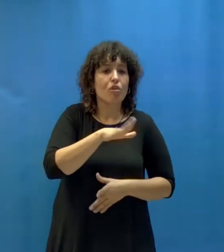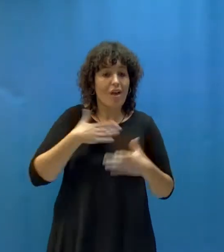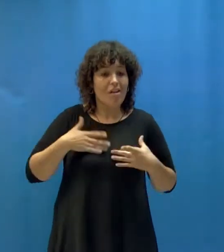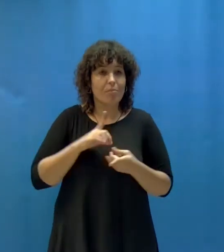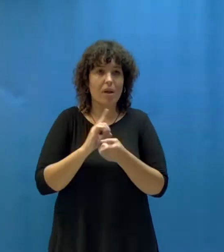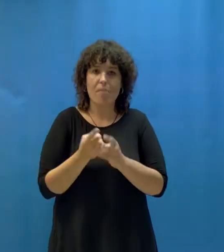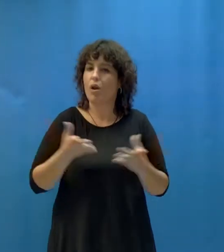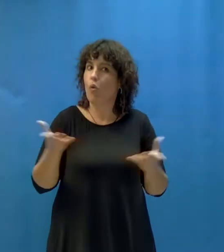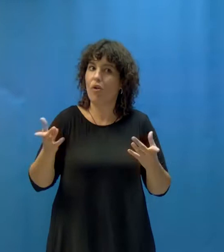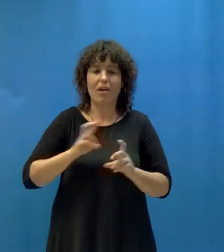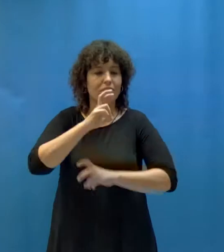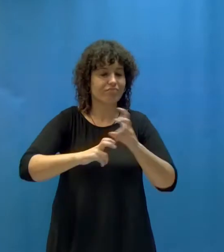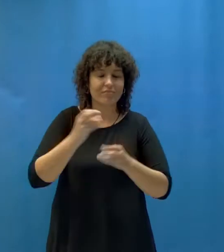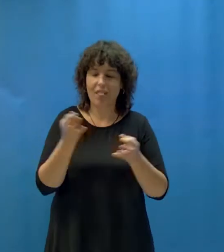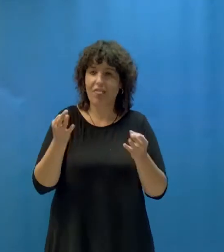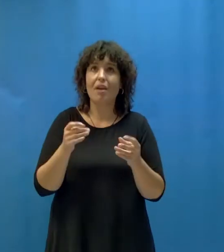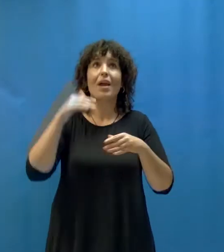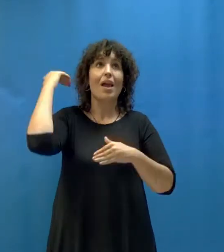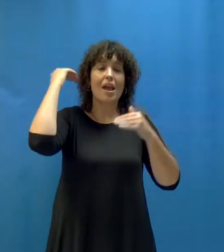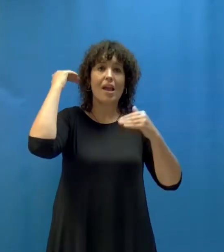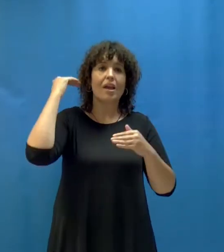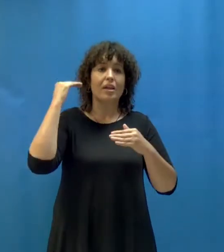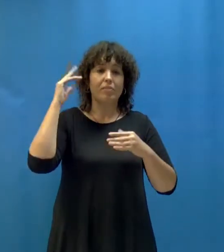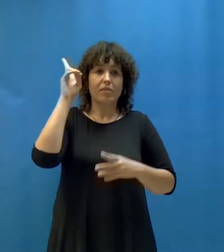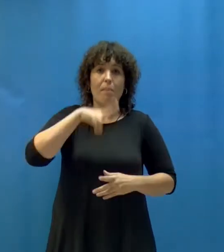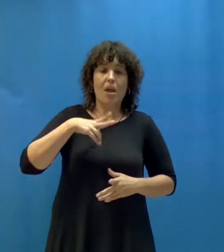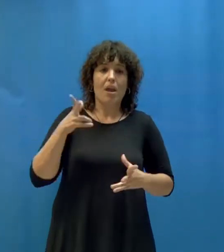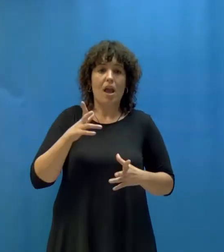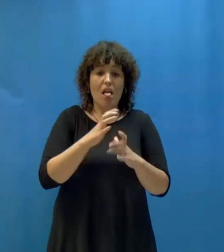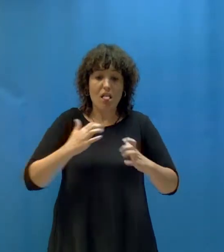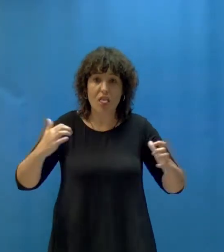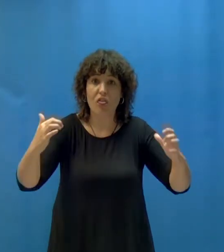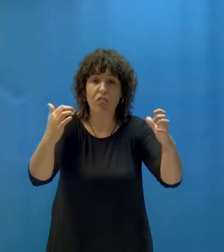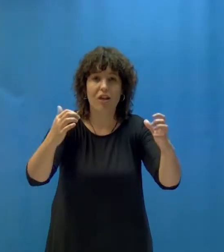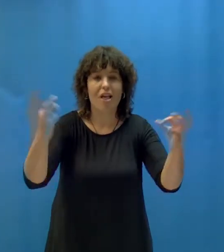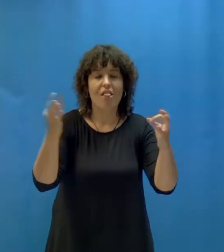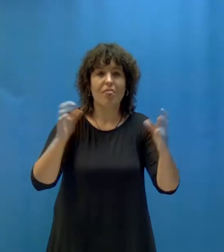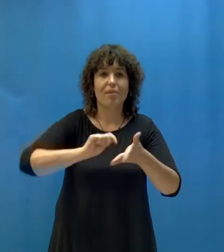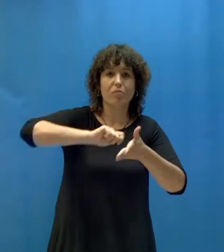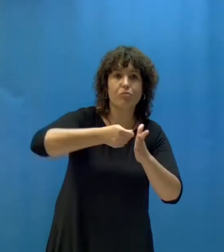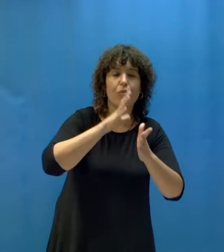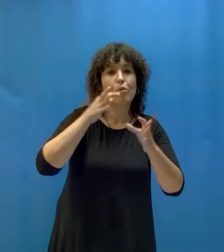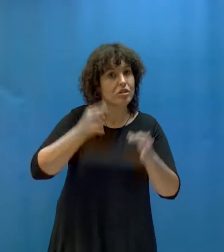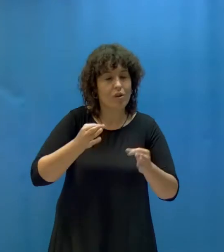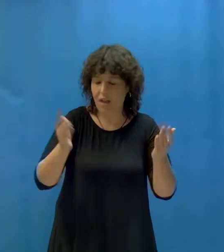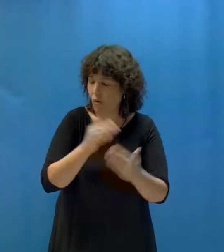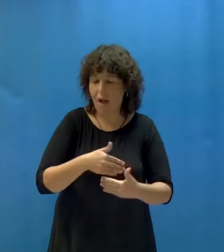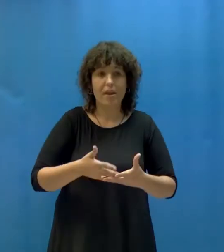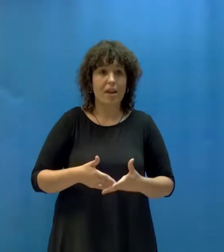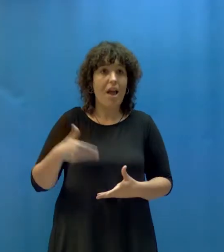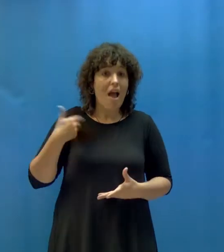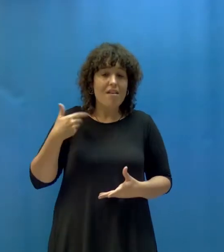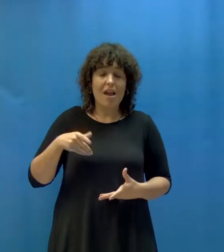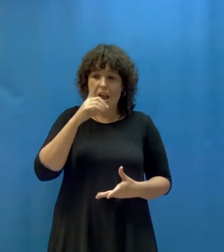Hay deficiencias notorias, como el hecho de que las gradas tengan que estar cerradas al público por motivos de seguridad. Y es que en décadas únicamente